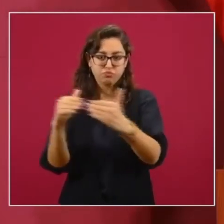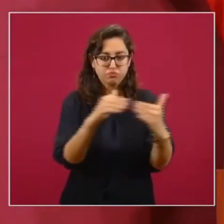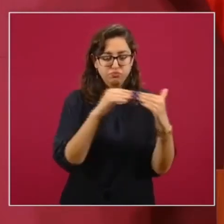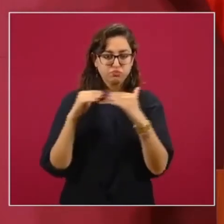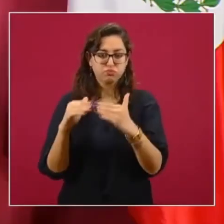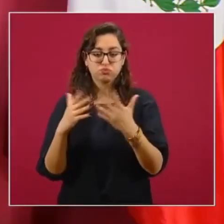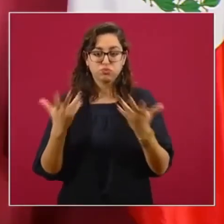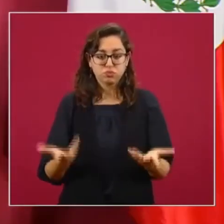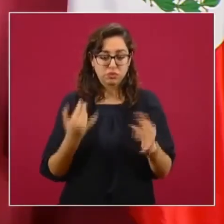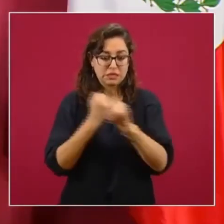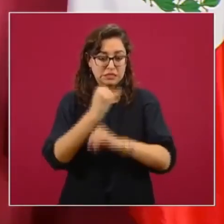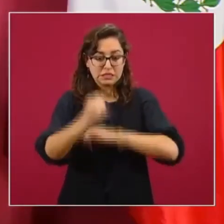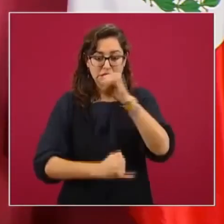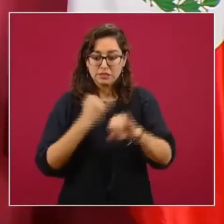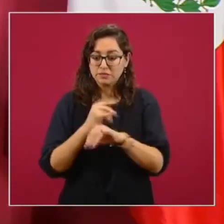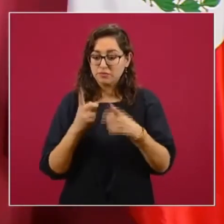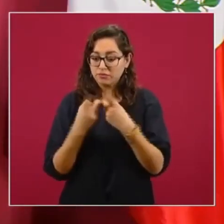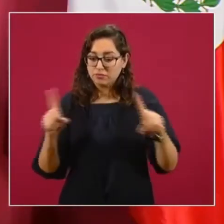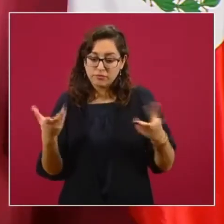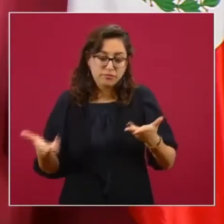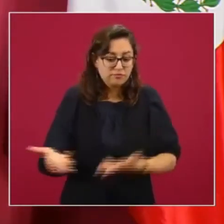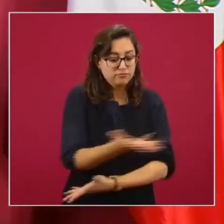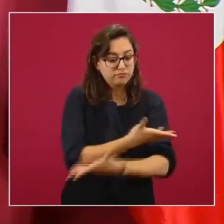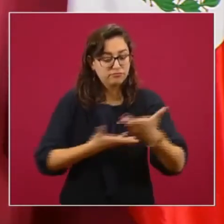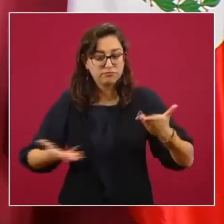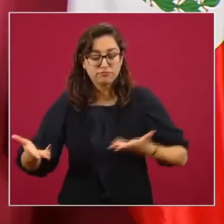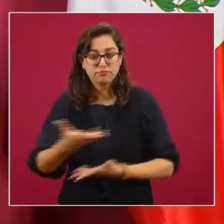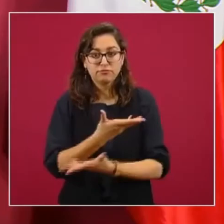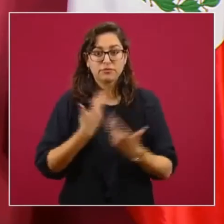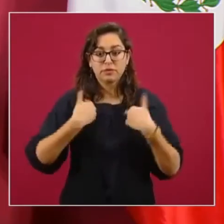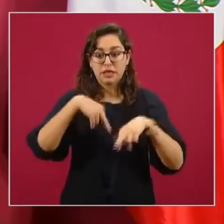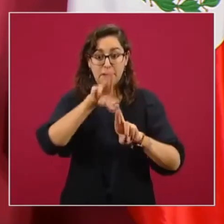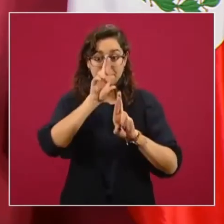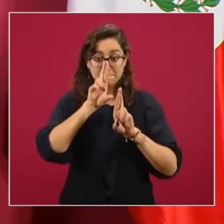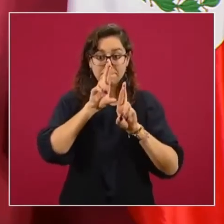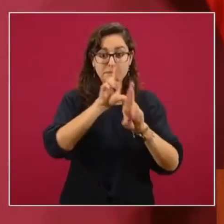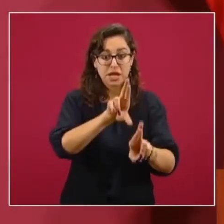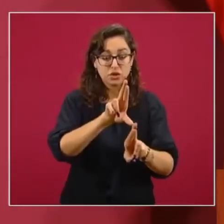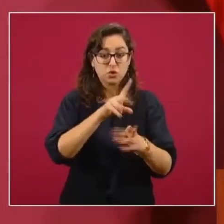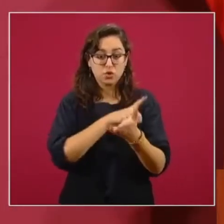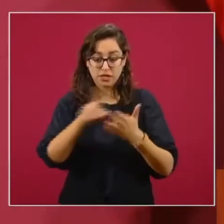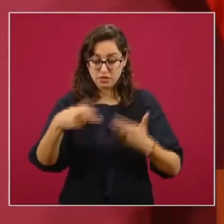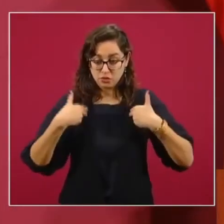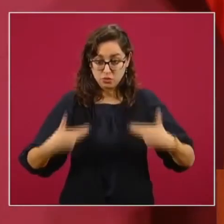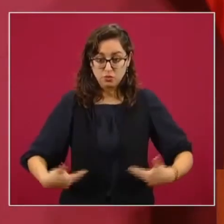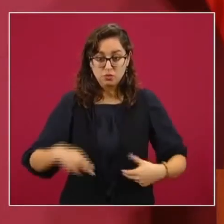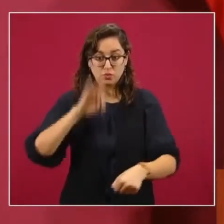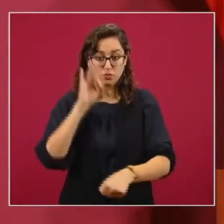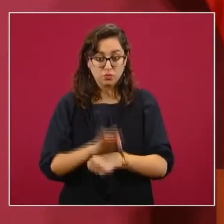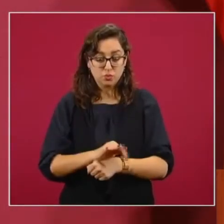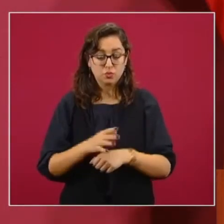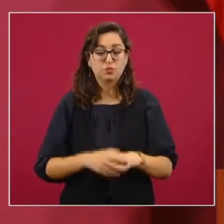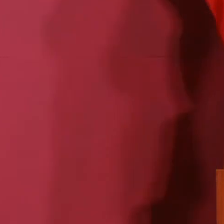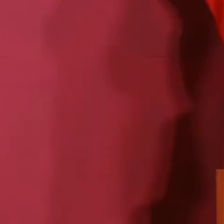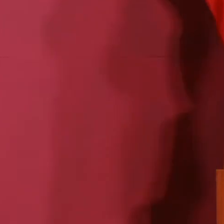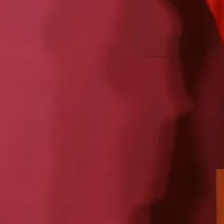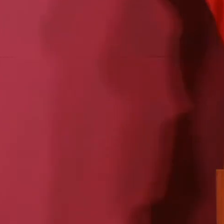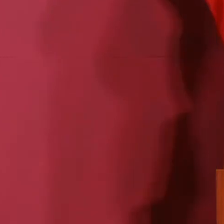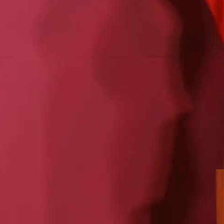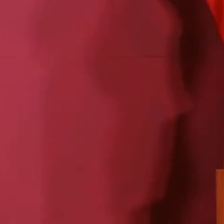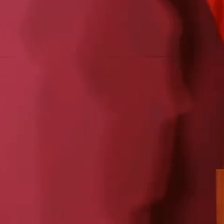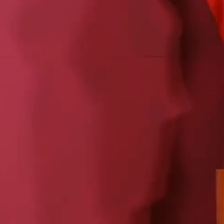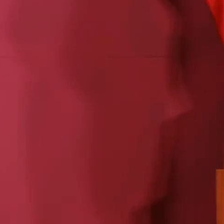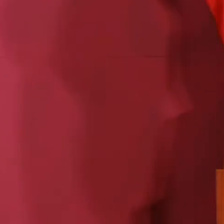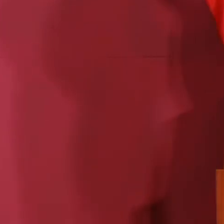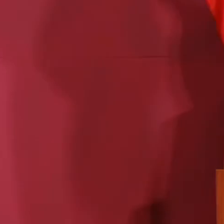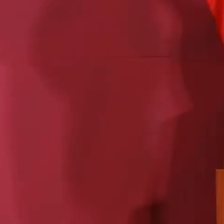cooperación internacional para el desarrollo, el respeto, la protección y promoción de los derechos humanos y la lucha por la paz